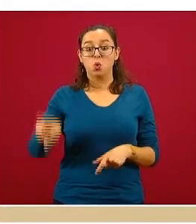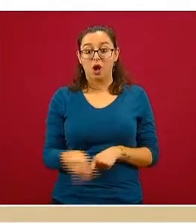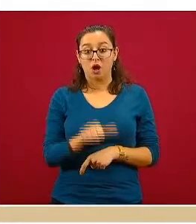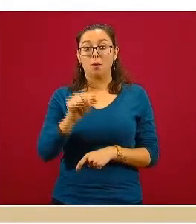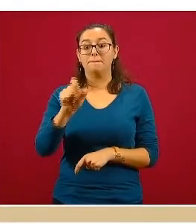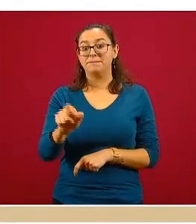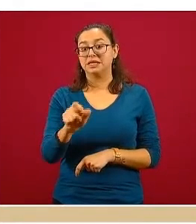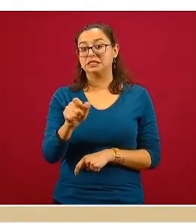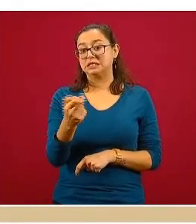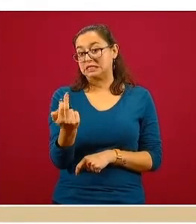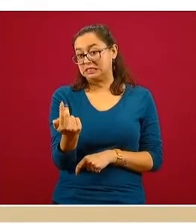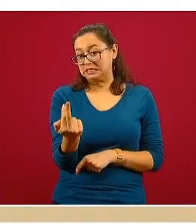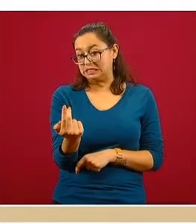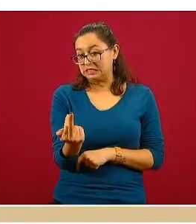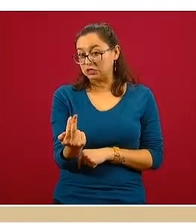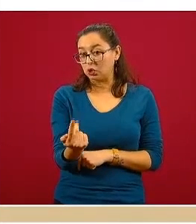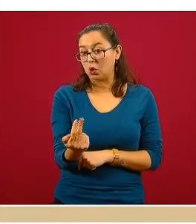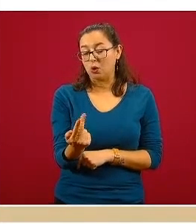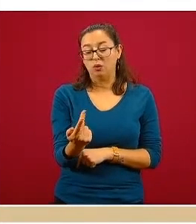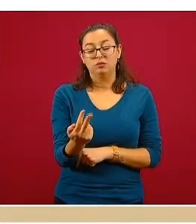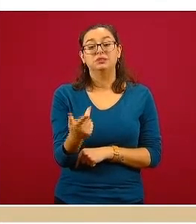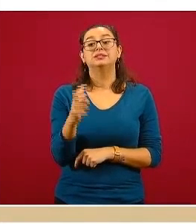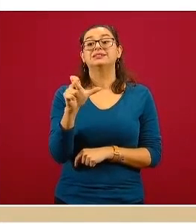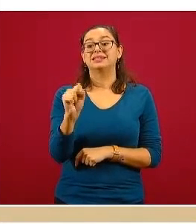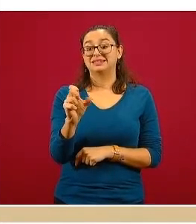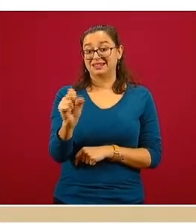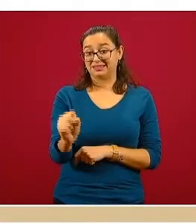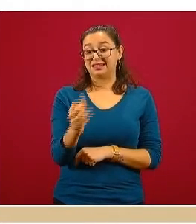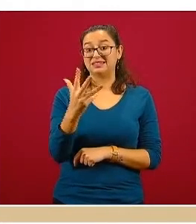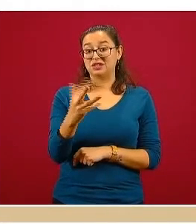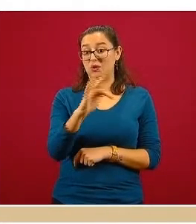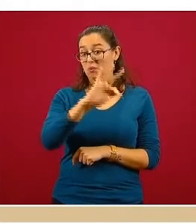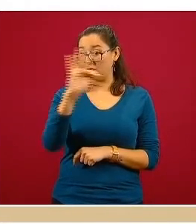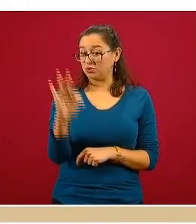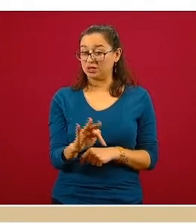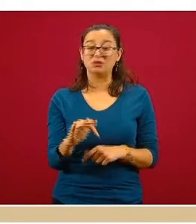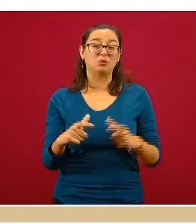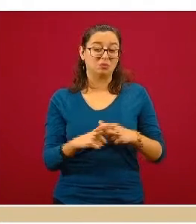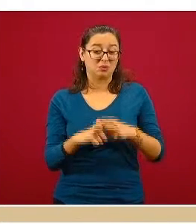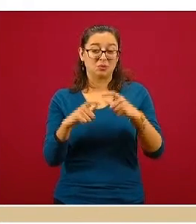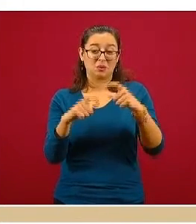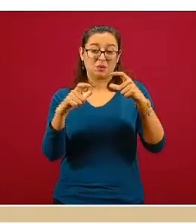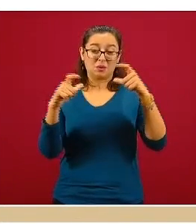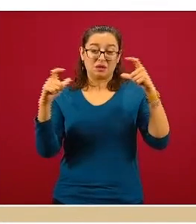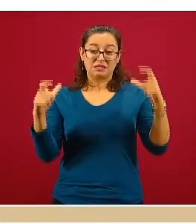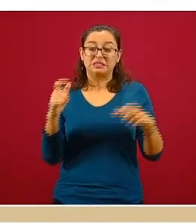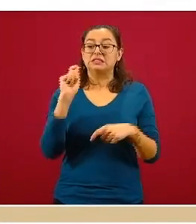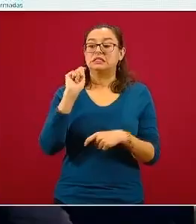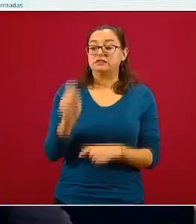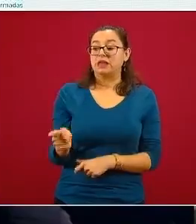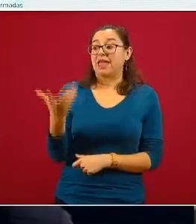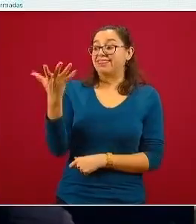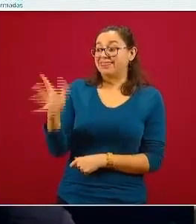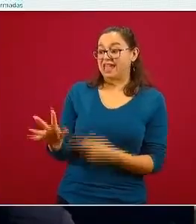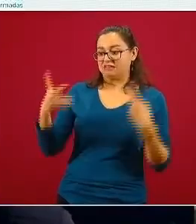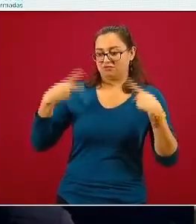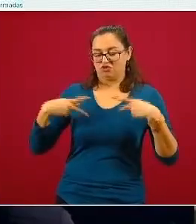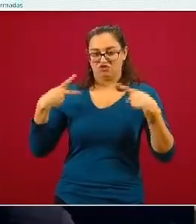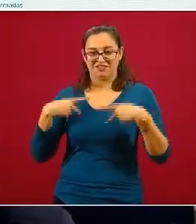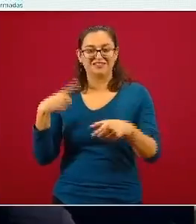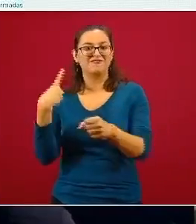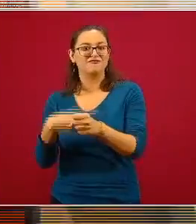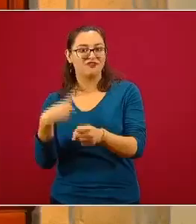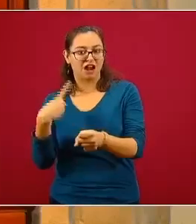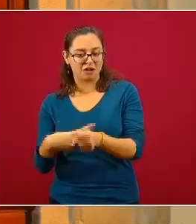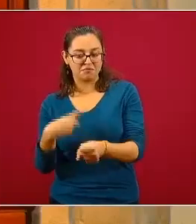semana 25, llegando a estar hasta en un 65%. Esto quiere decir que de cada 10 personas que tenían